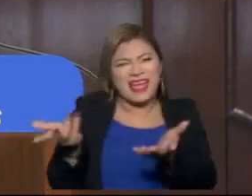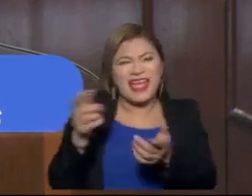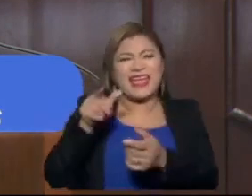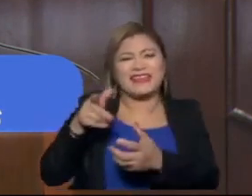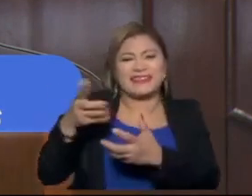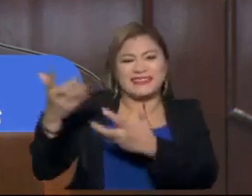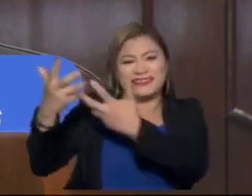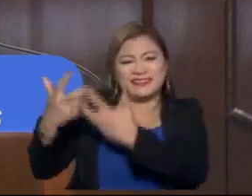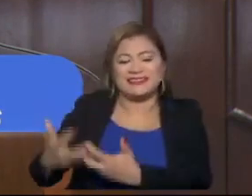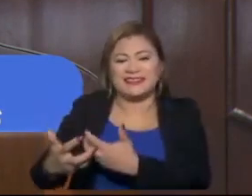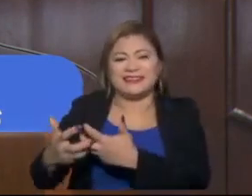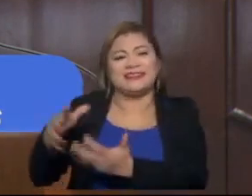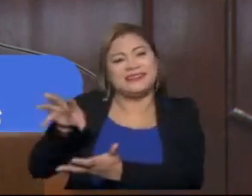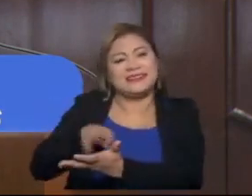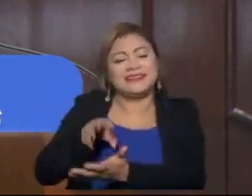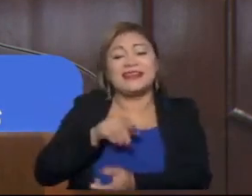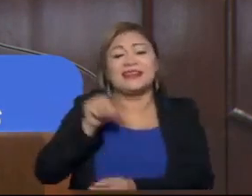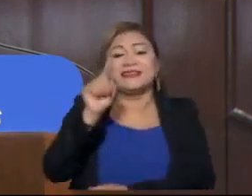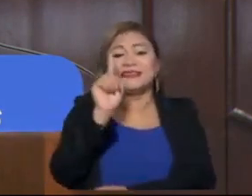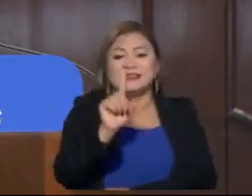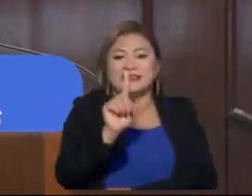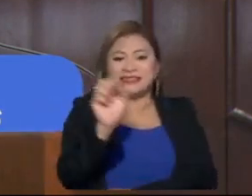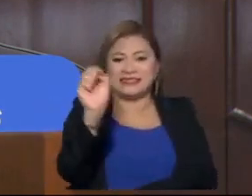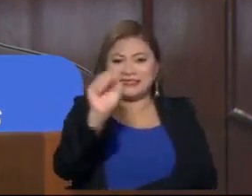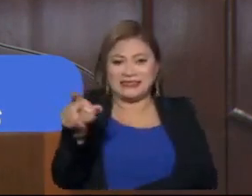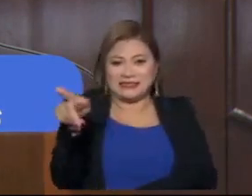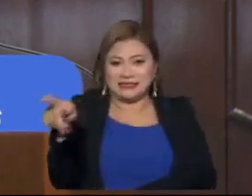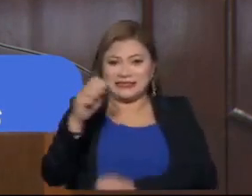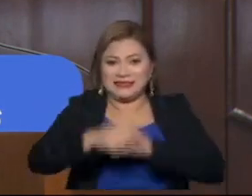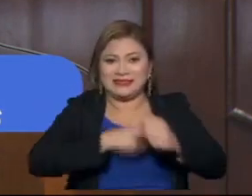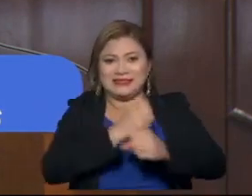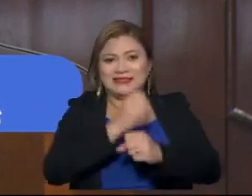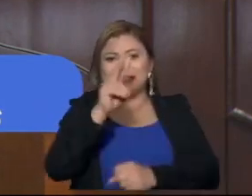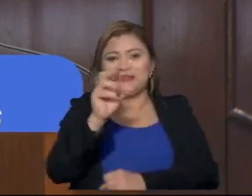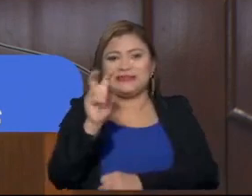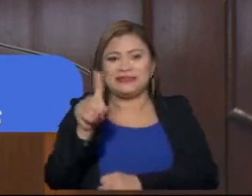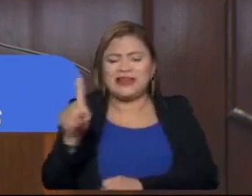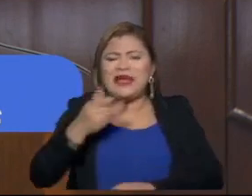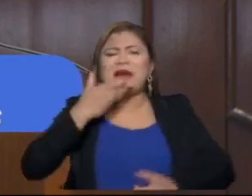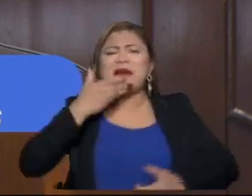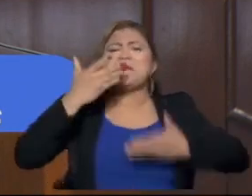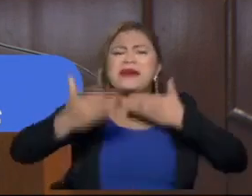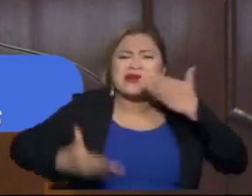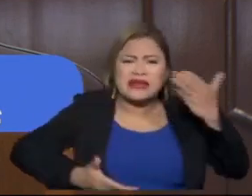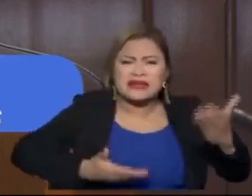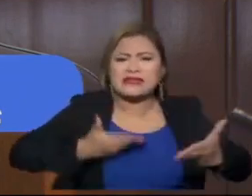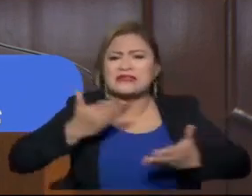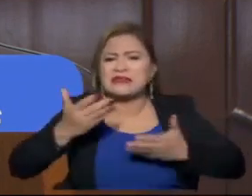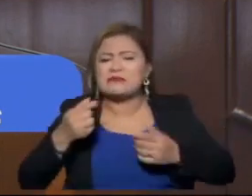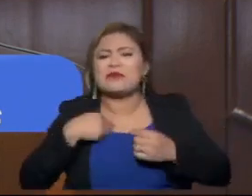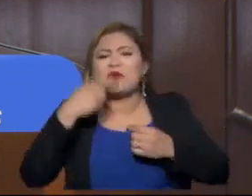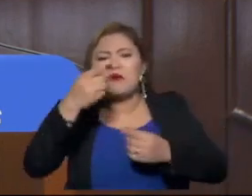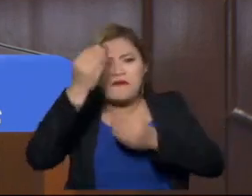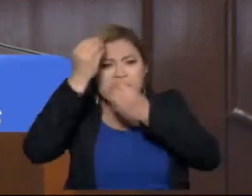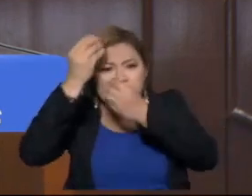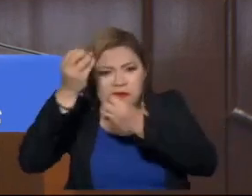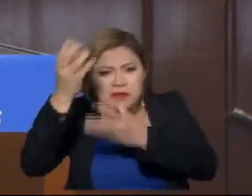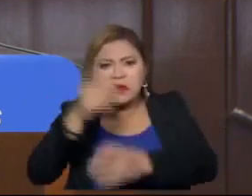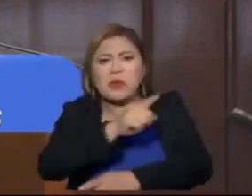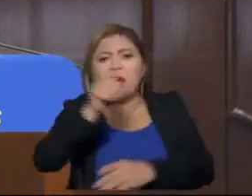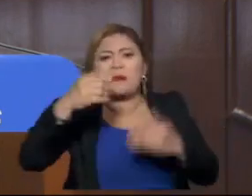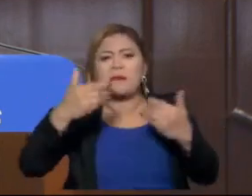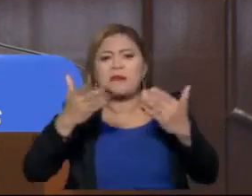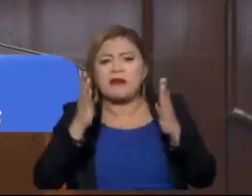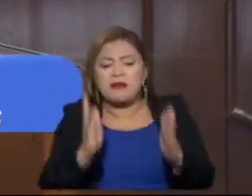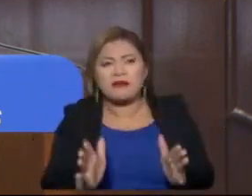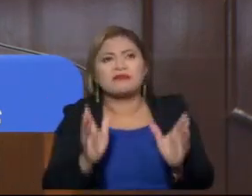el 1 de septiembre del año 2021, en un mensaje a la Nación, anuncié la designación de un